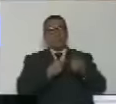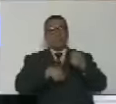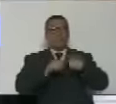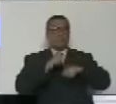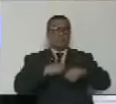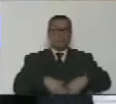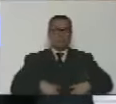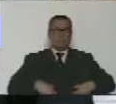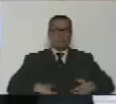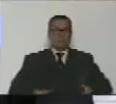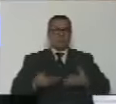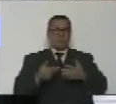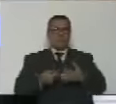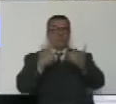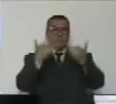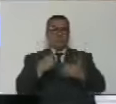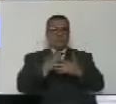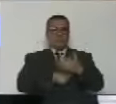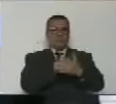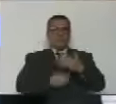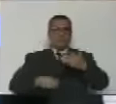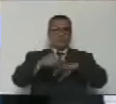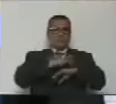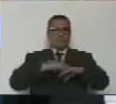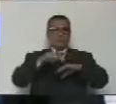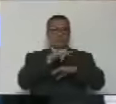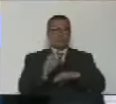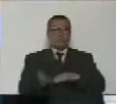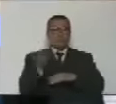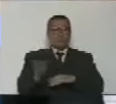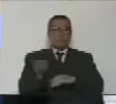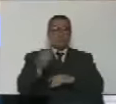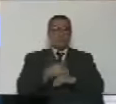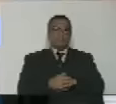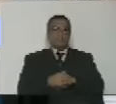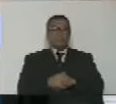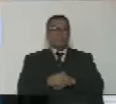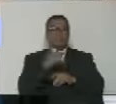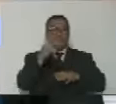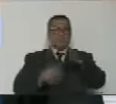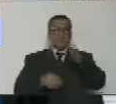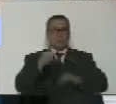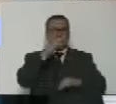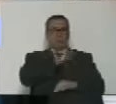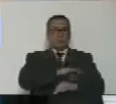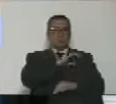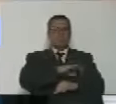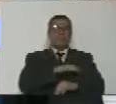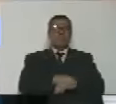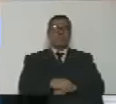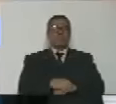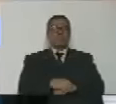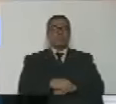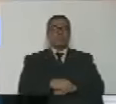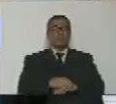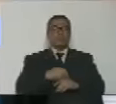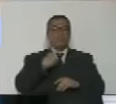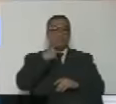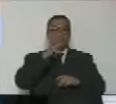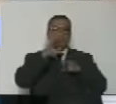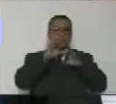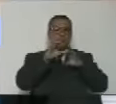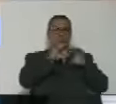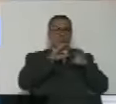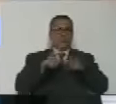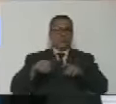órganos, el que ha eliminado ministerios fundamentales para la justicia social, quien se burla de